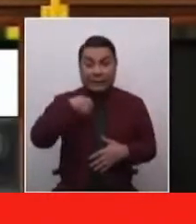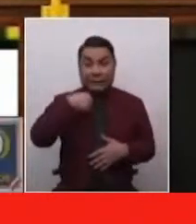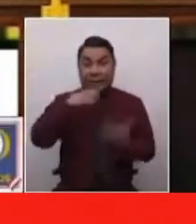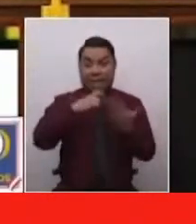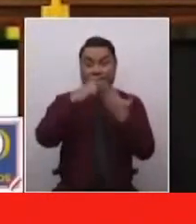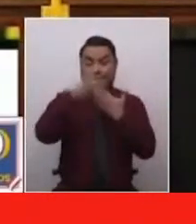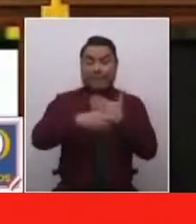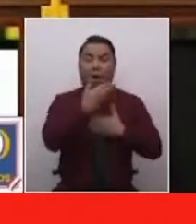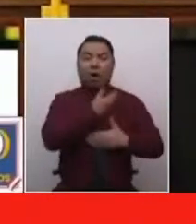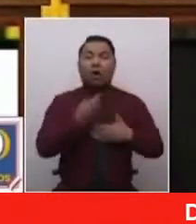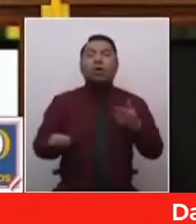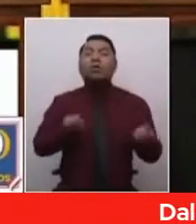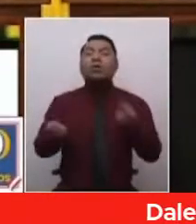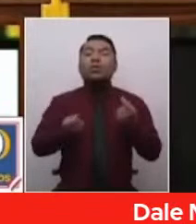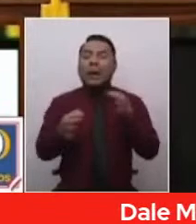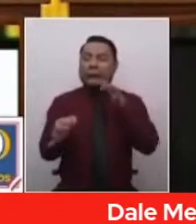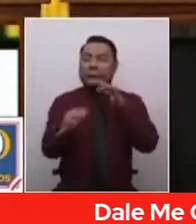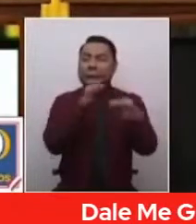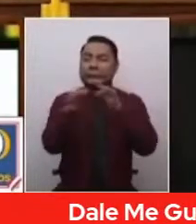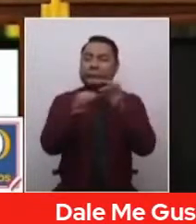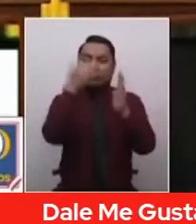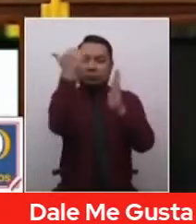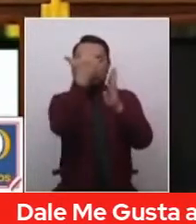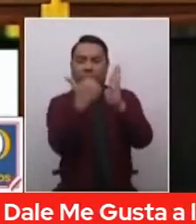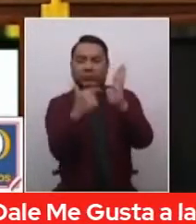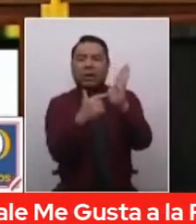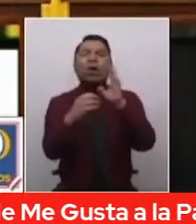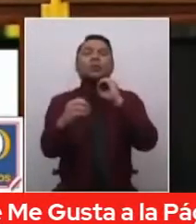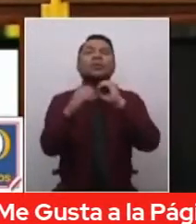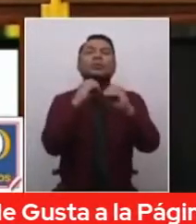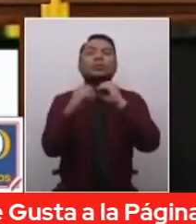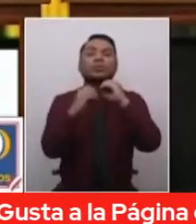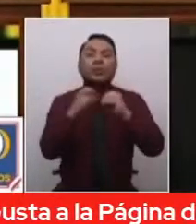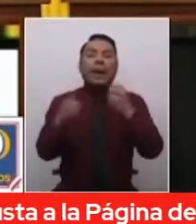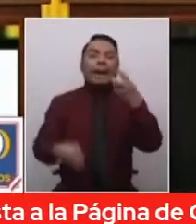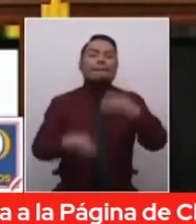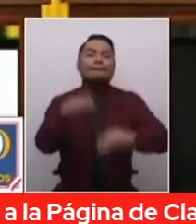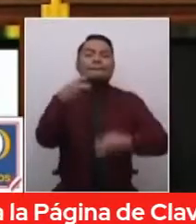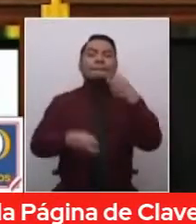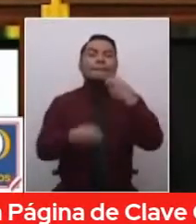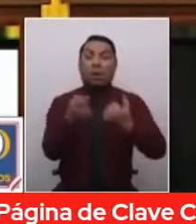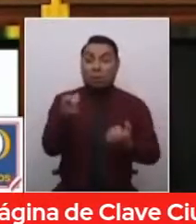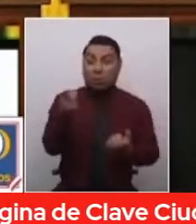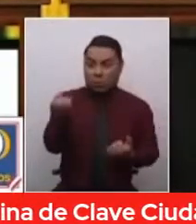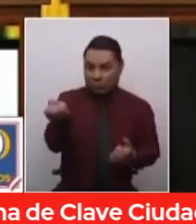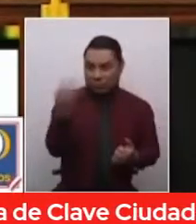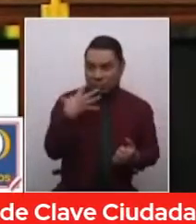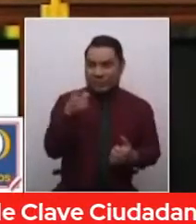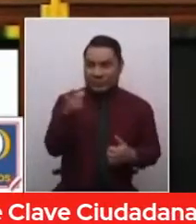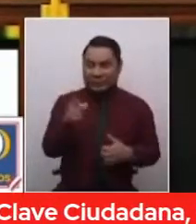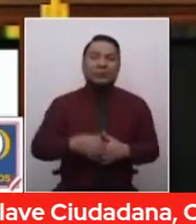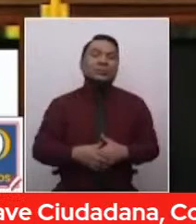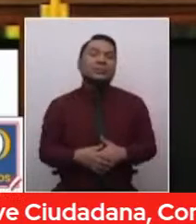gobierno detallamos la solución al problema que acabas de plantear.